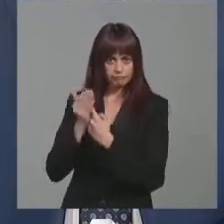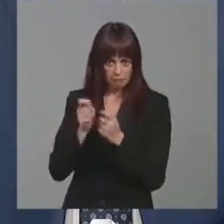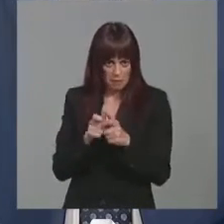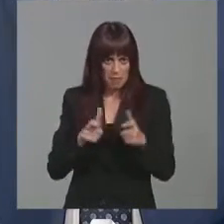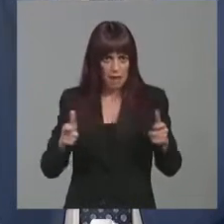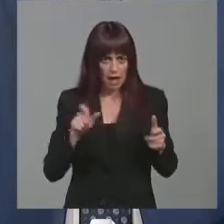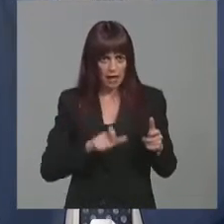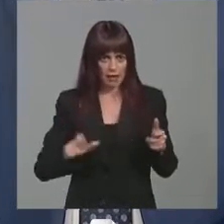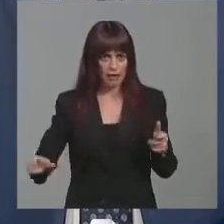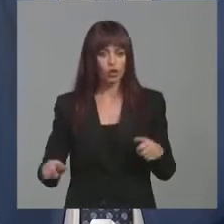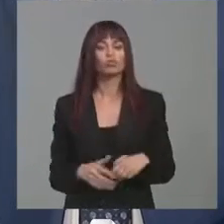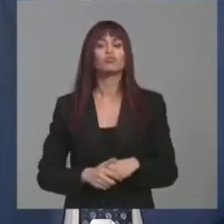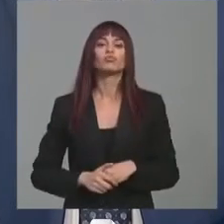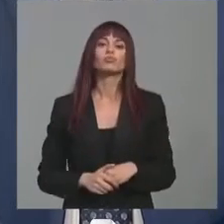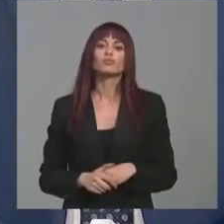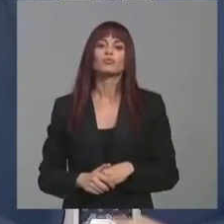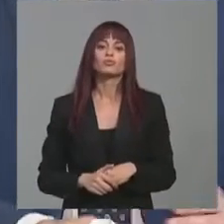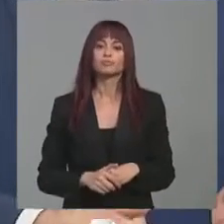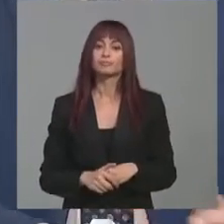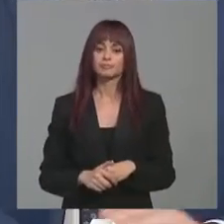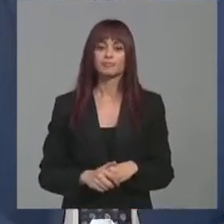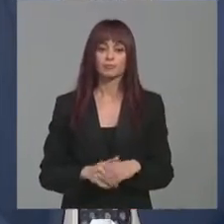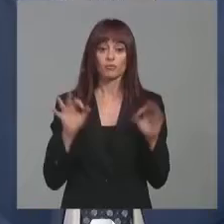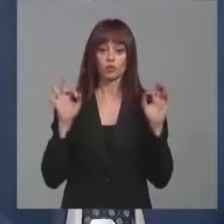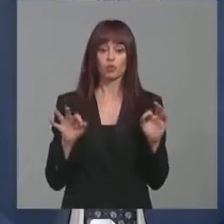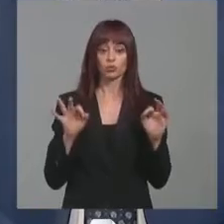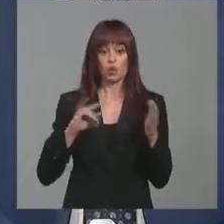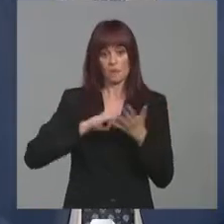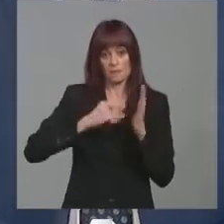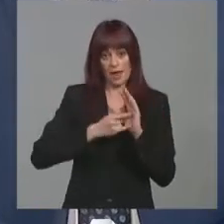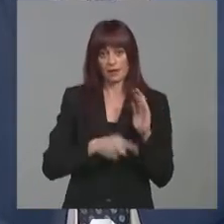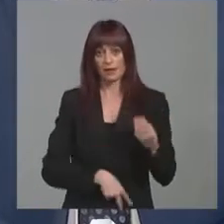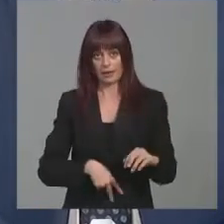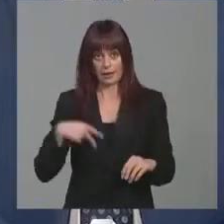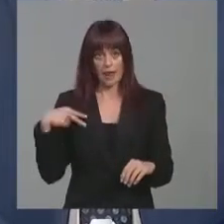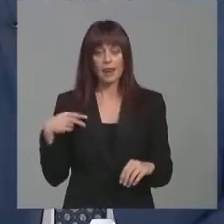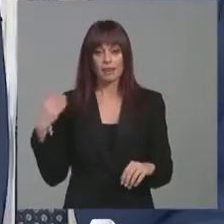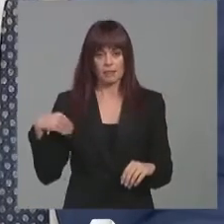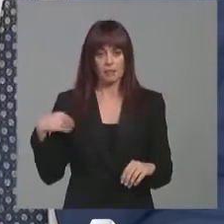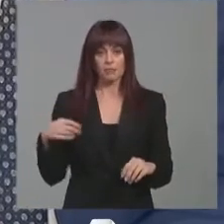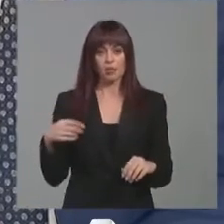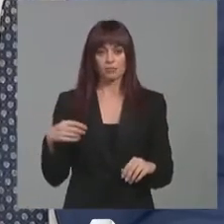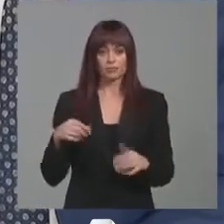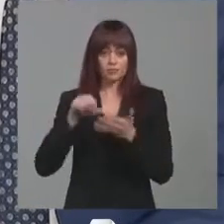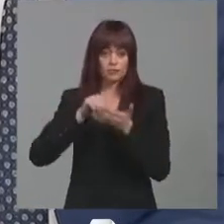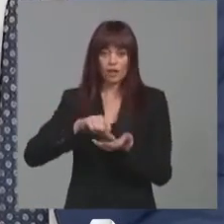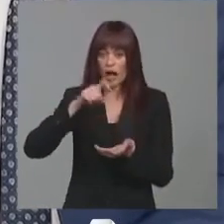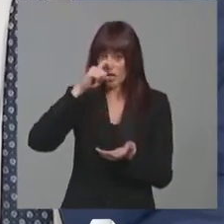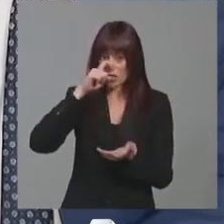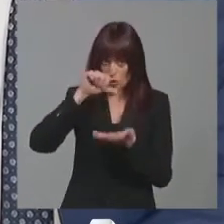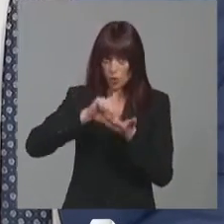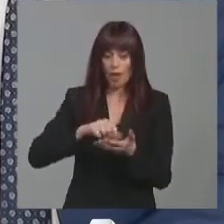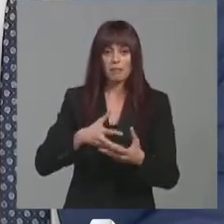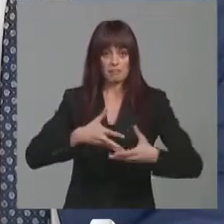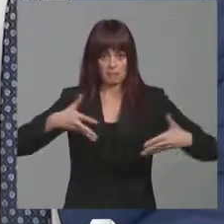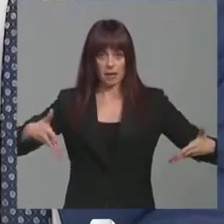con con esa ampliación que me está diciendo de habitantes estamos precisamente nuestro plan general recoge esa ampliación del casco urbano de la ciudad